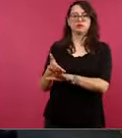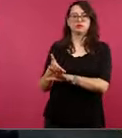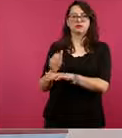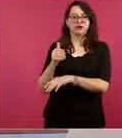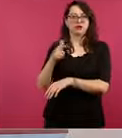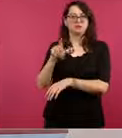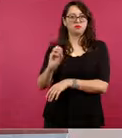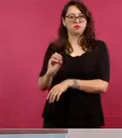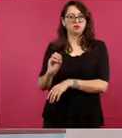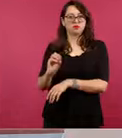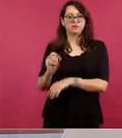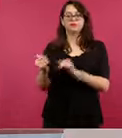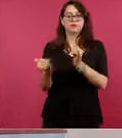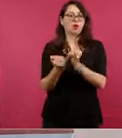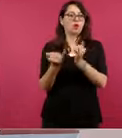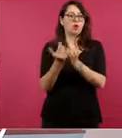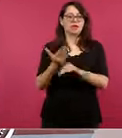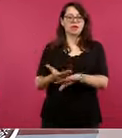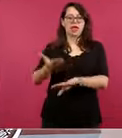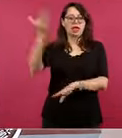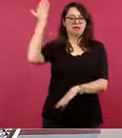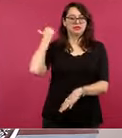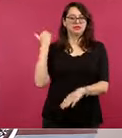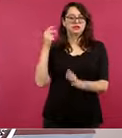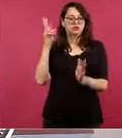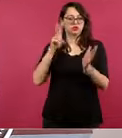en el 2006,